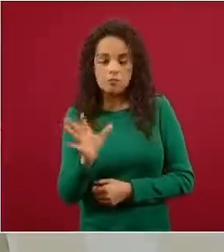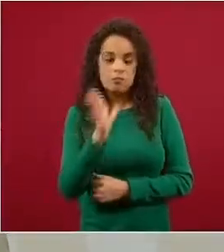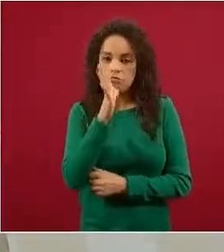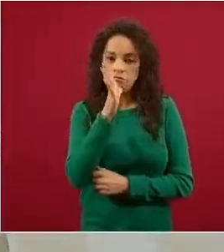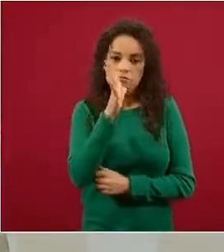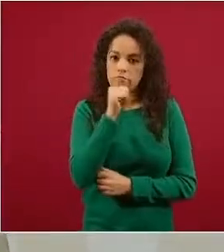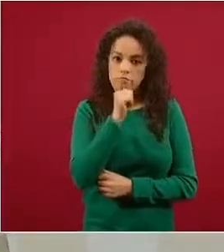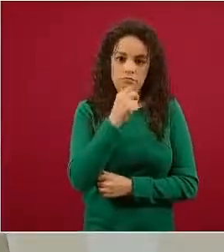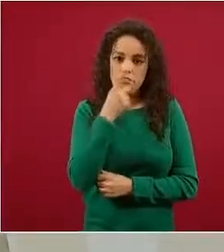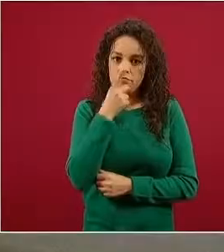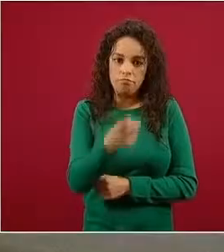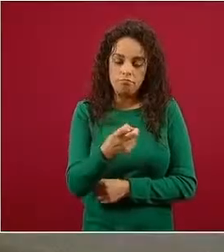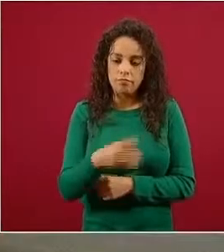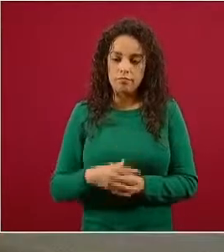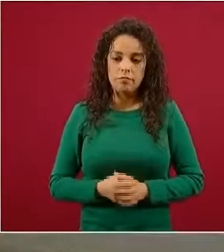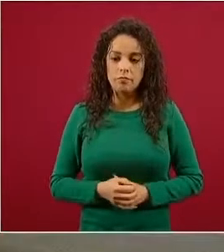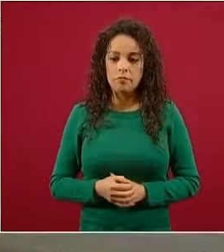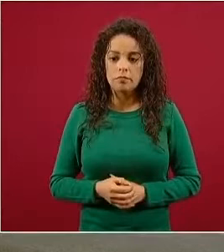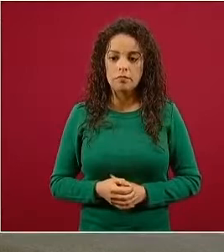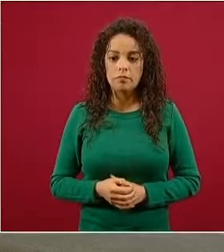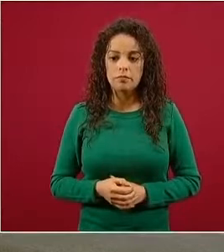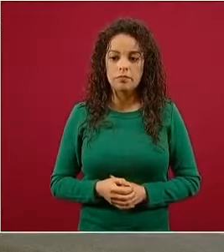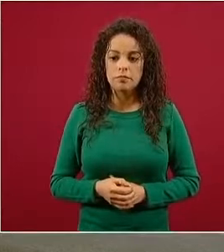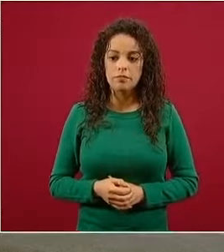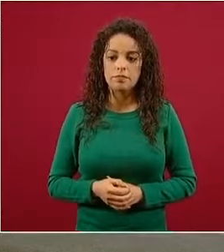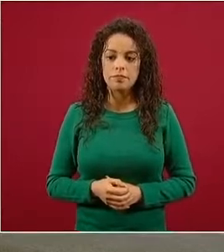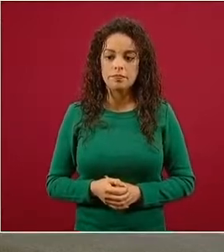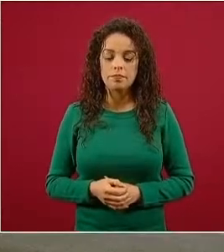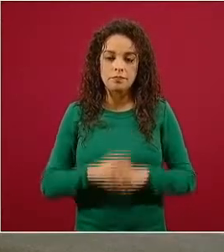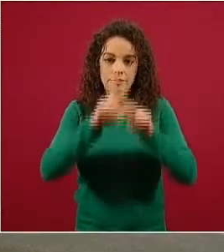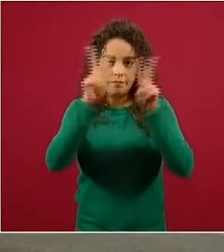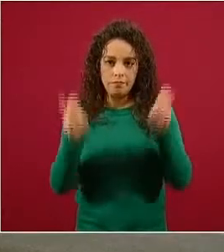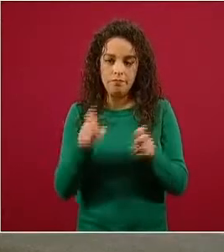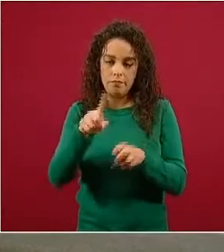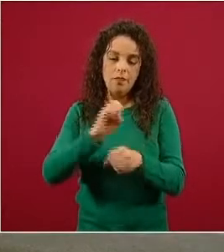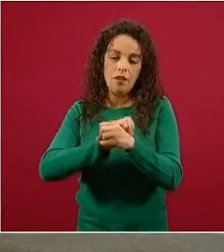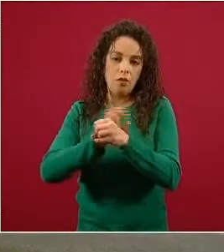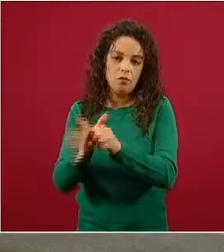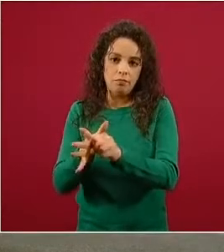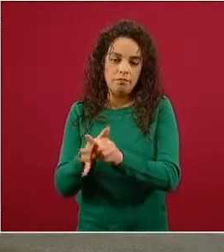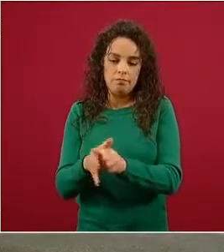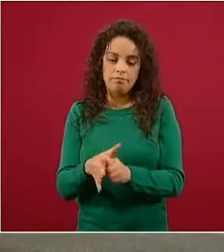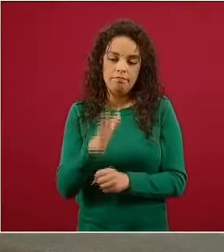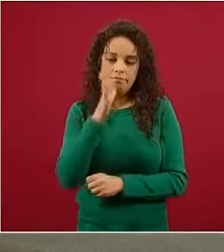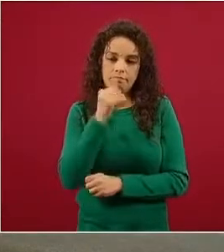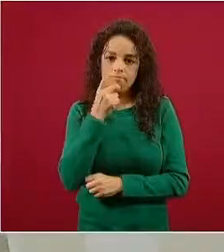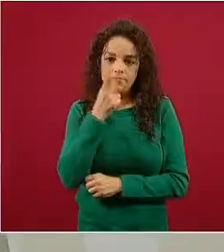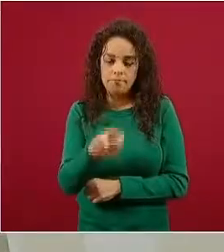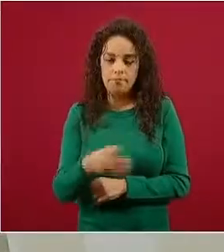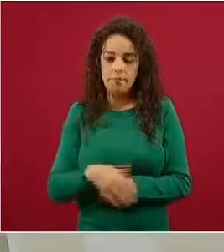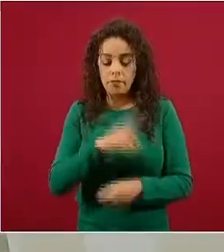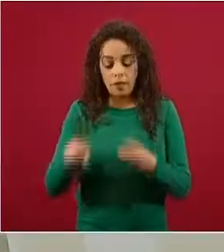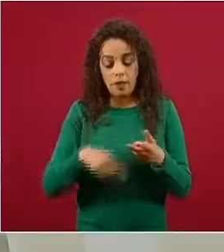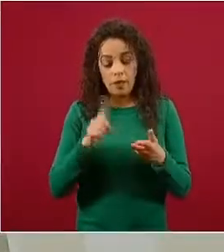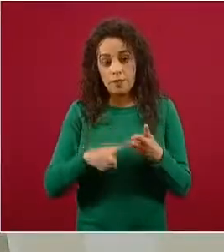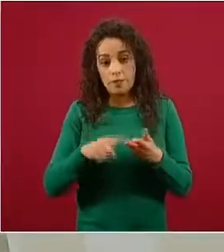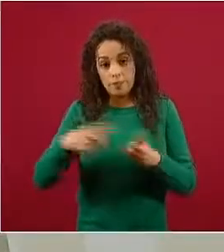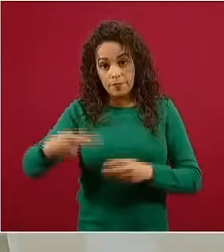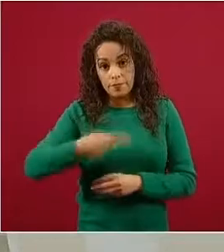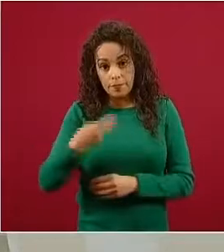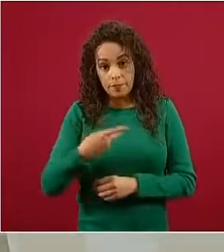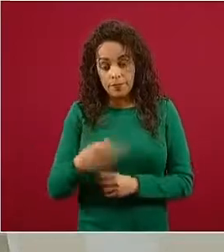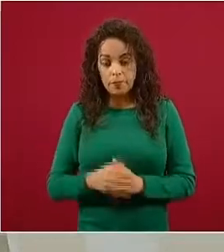nacional. La segunda pregunta, es un fenómeno nuevo, todavía sería difícil pensar